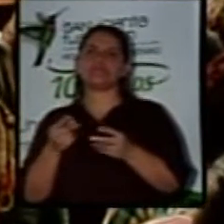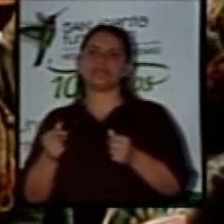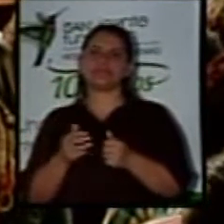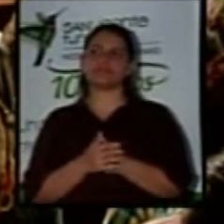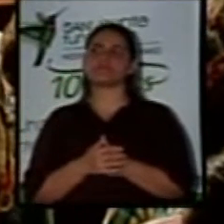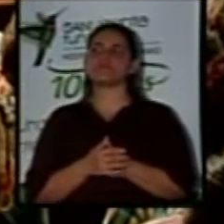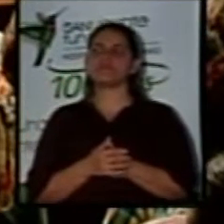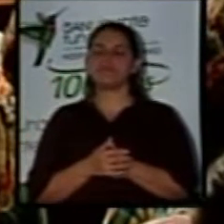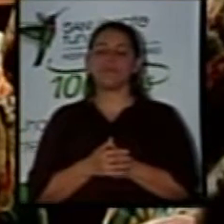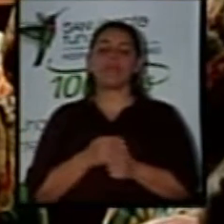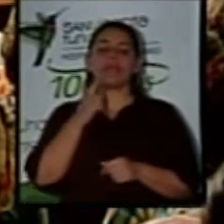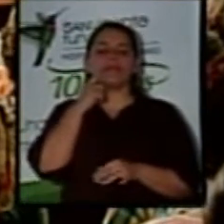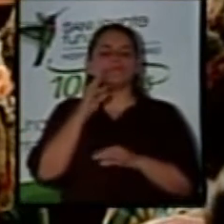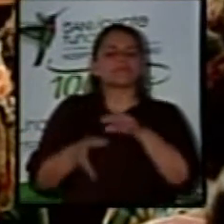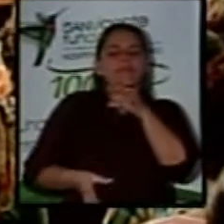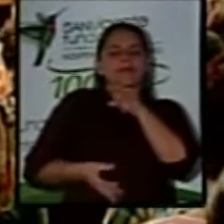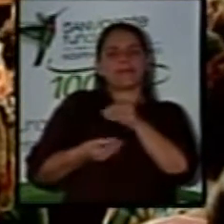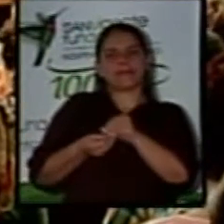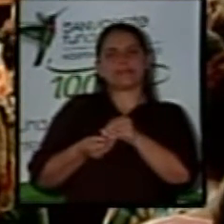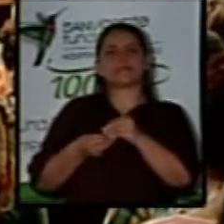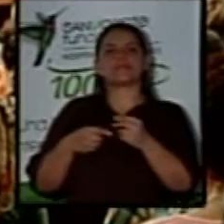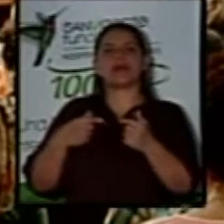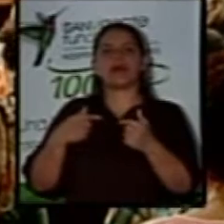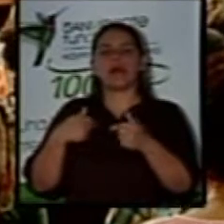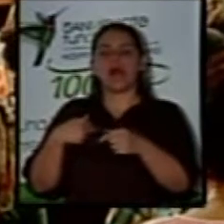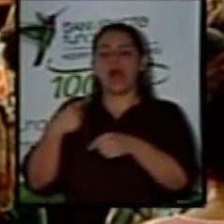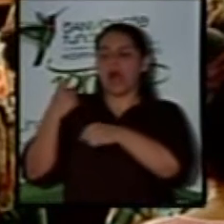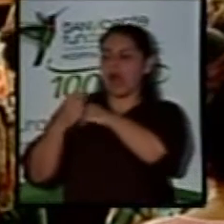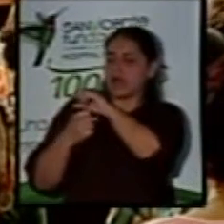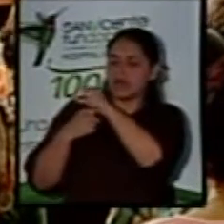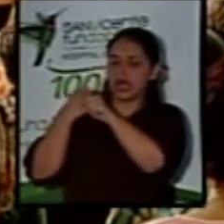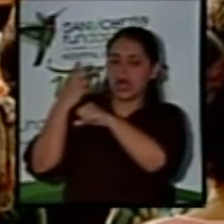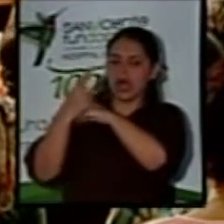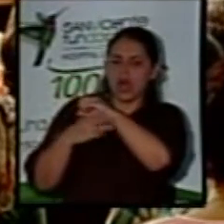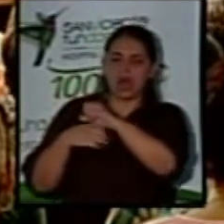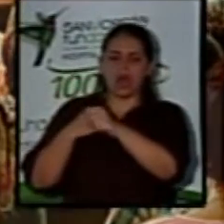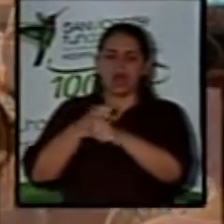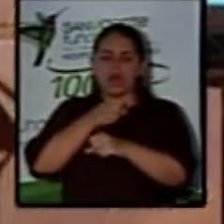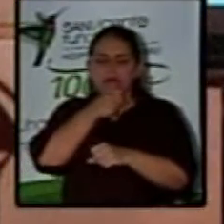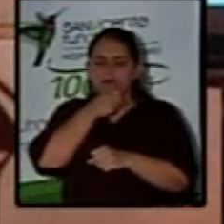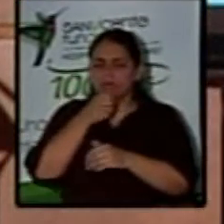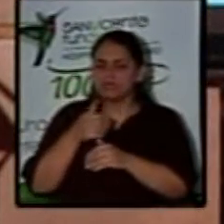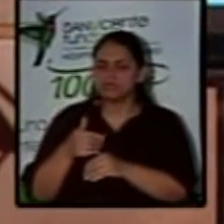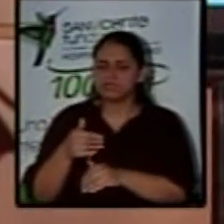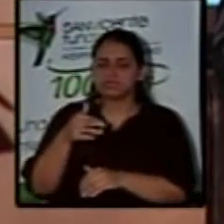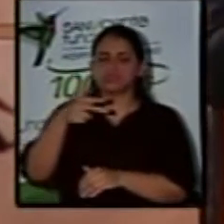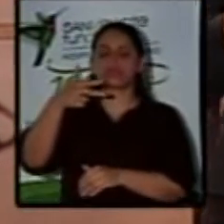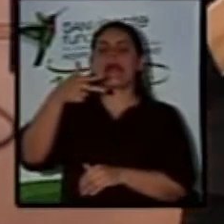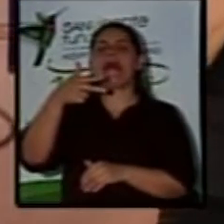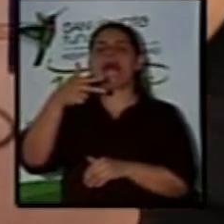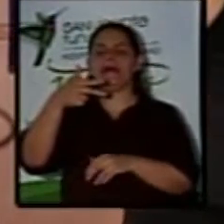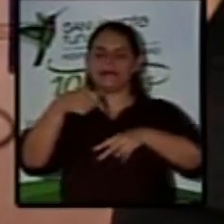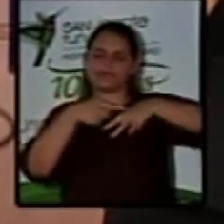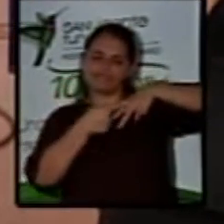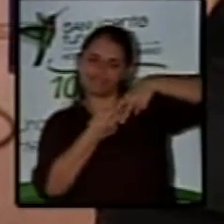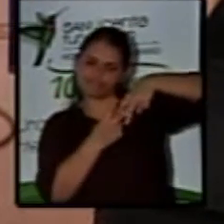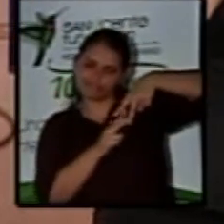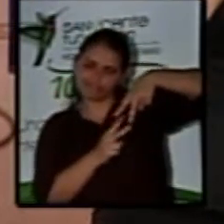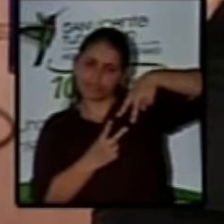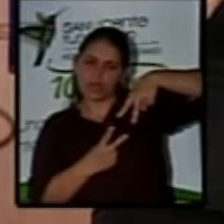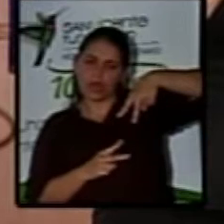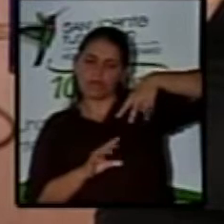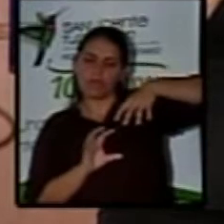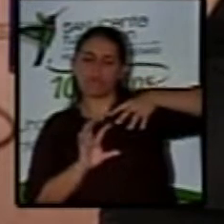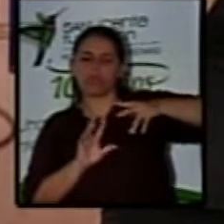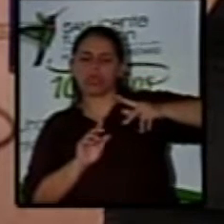También la edad avanzada, a medida que nos vamos envejeciendo, la calidad de la pared venosa se va deteriorando, se van cambiando las fibras